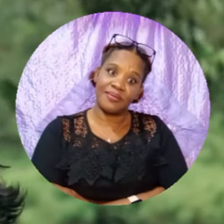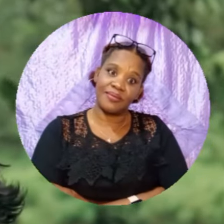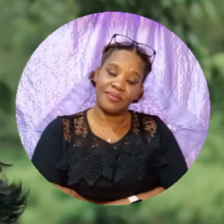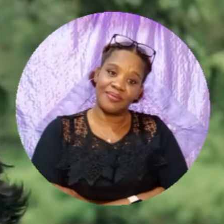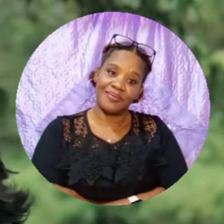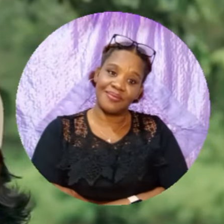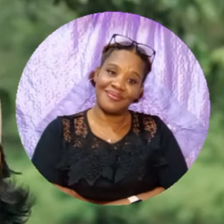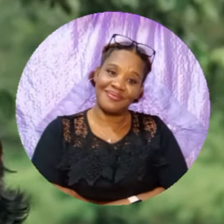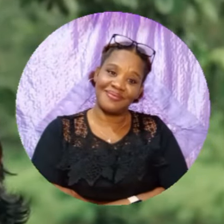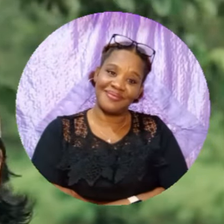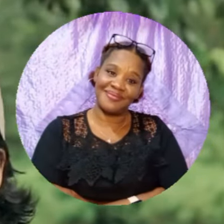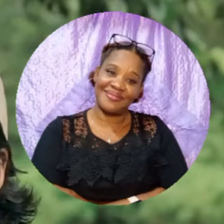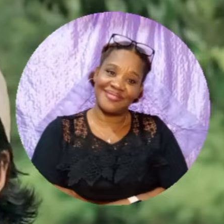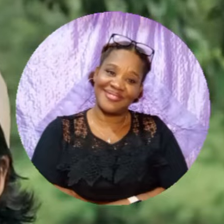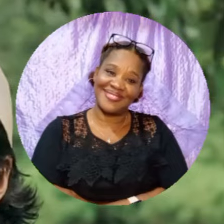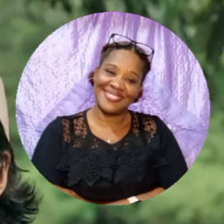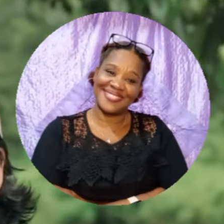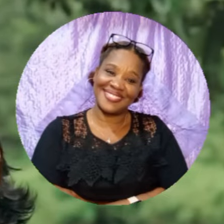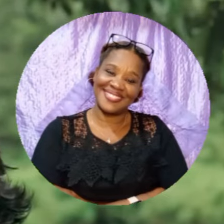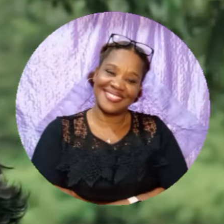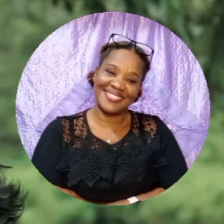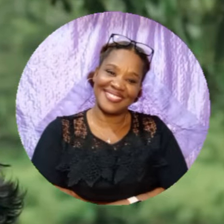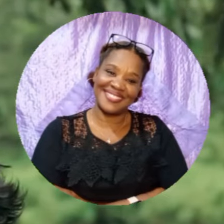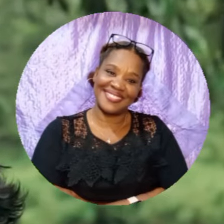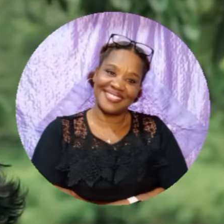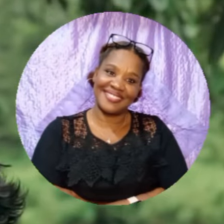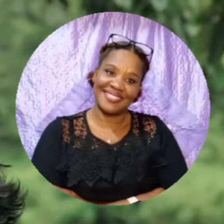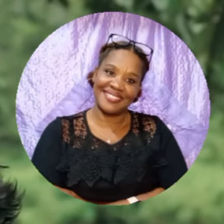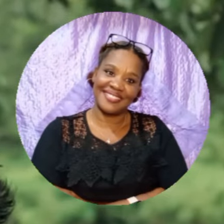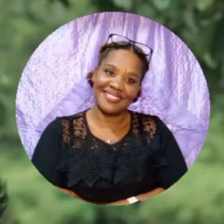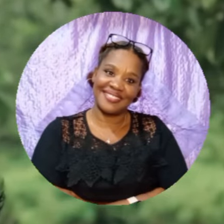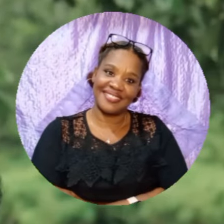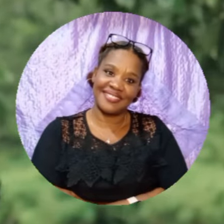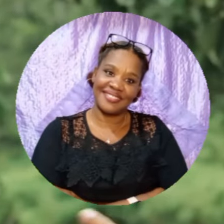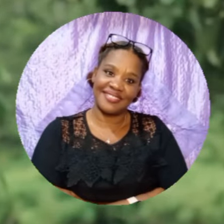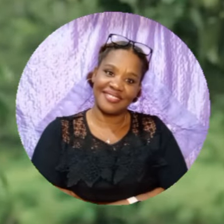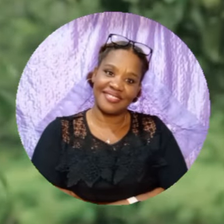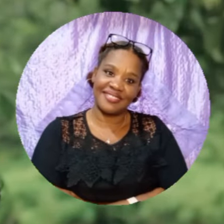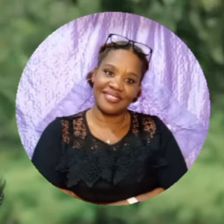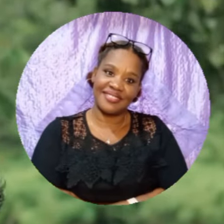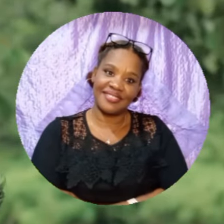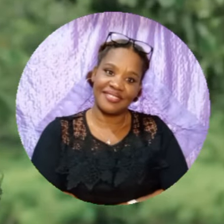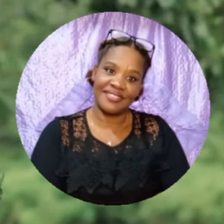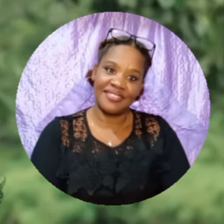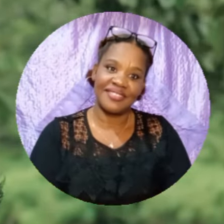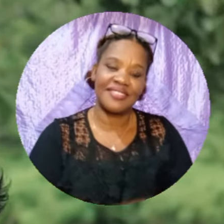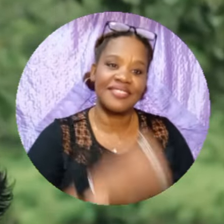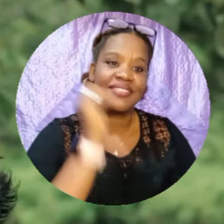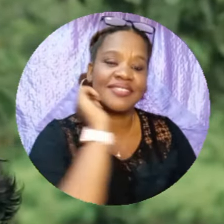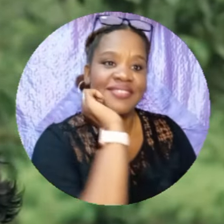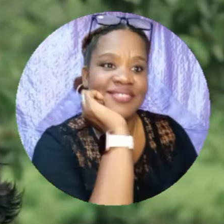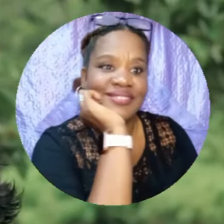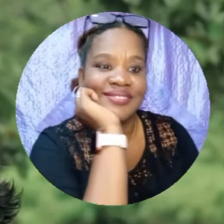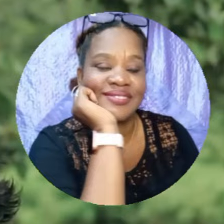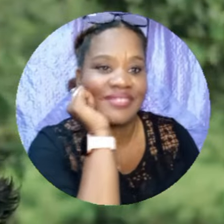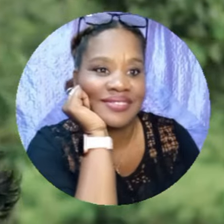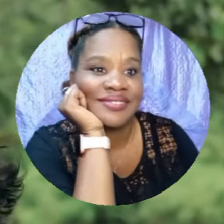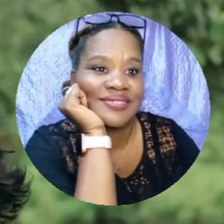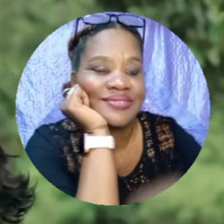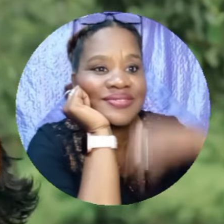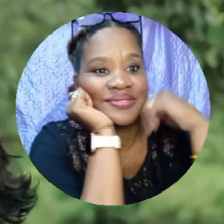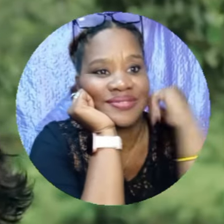almuerzo, que todo sea la comunidad. También trabajar con lo que es la remediación de las aguas negras a través de